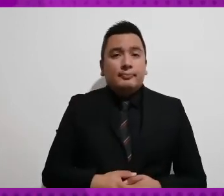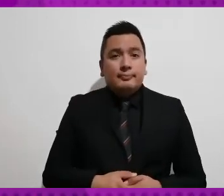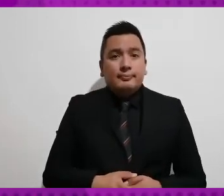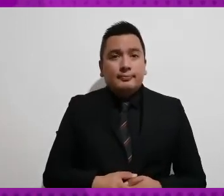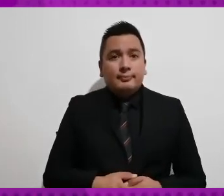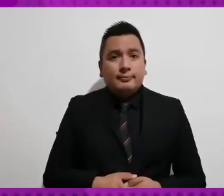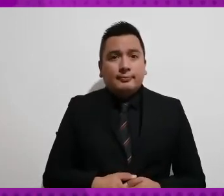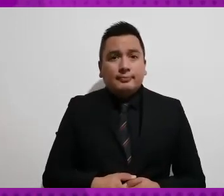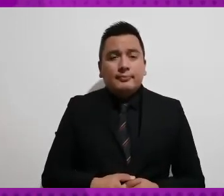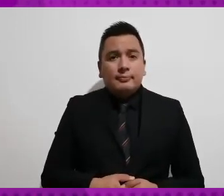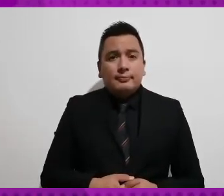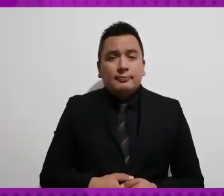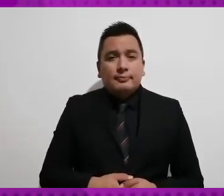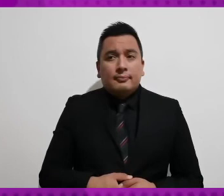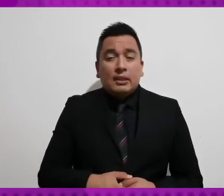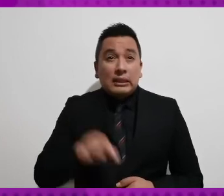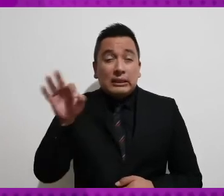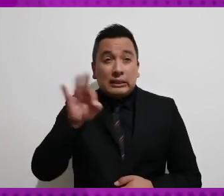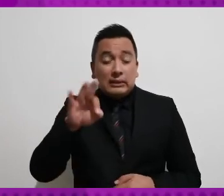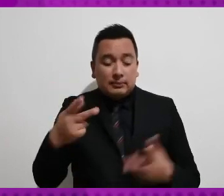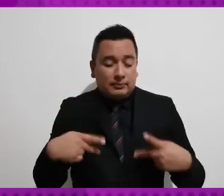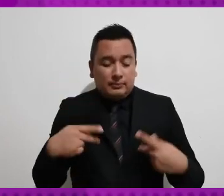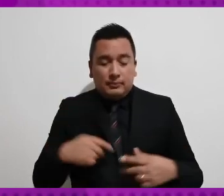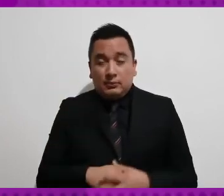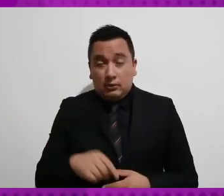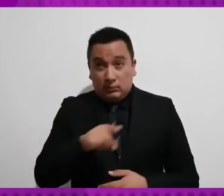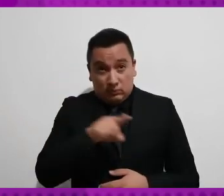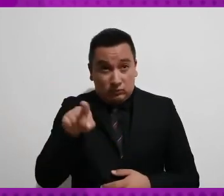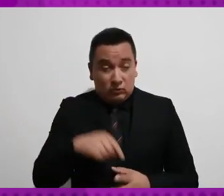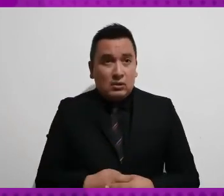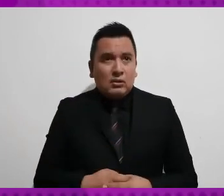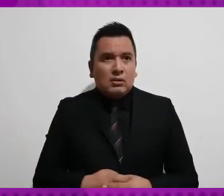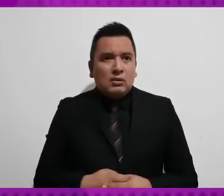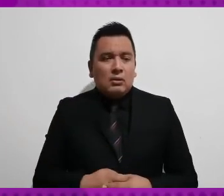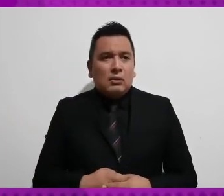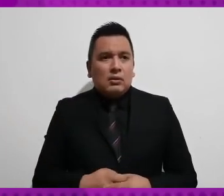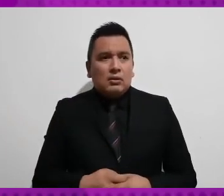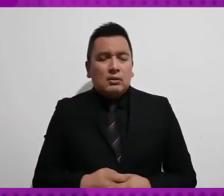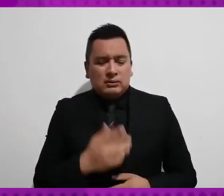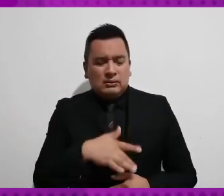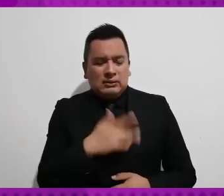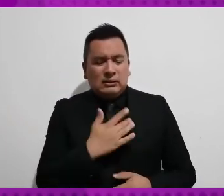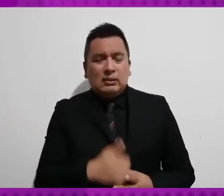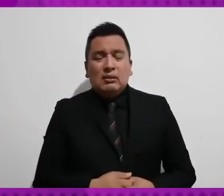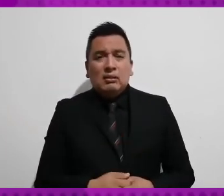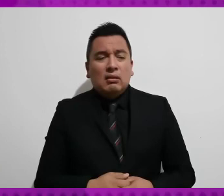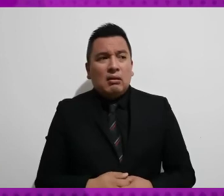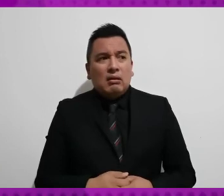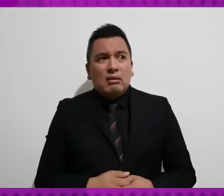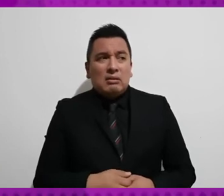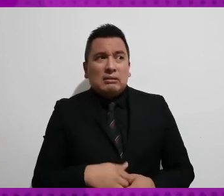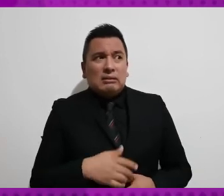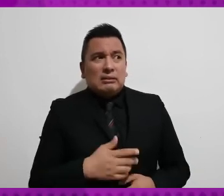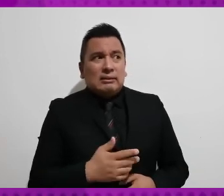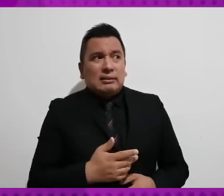bloque es que si algún ciudadano o alguna ciudadana en su momento se sintiera o